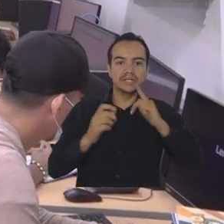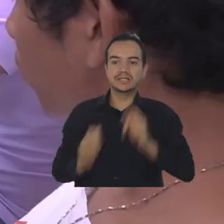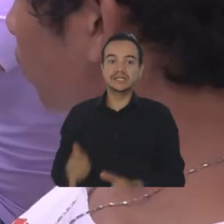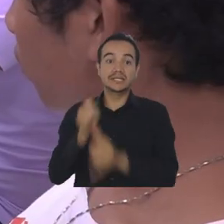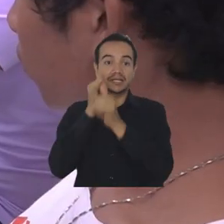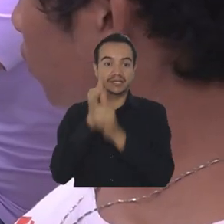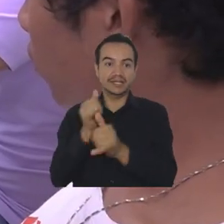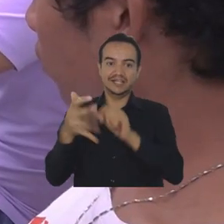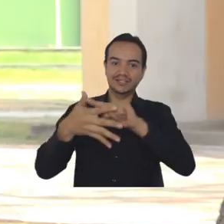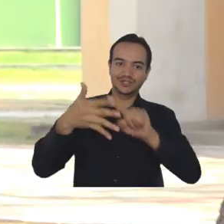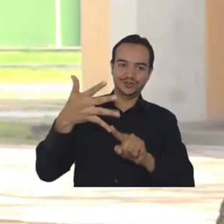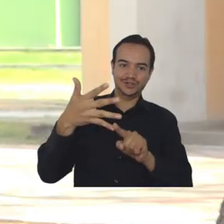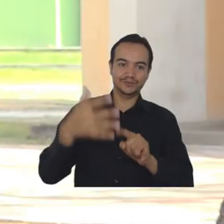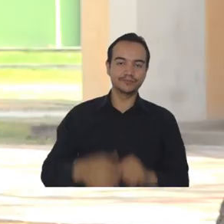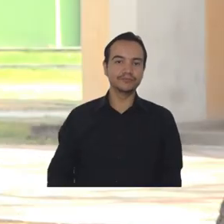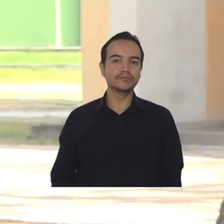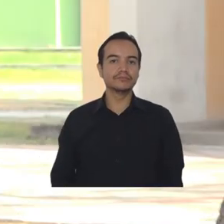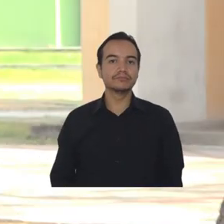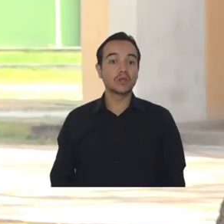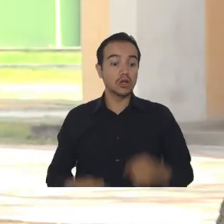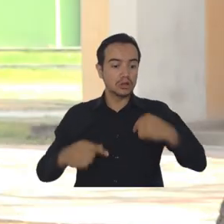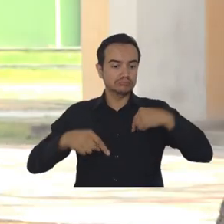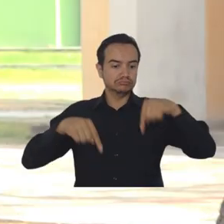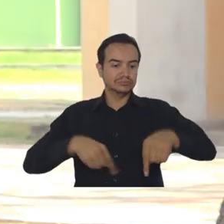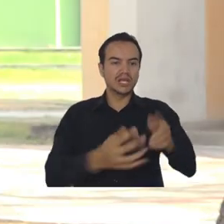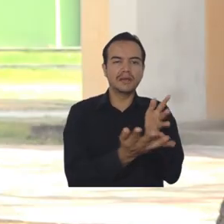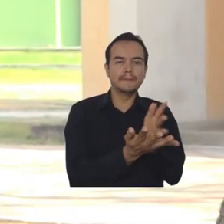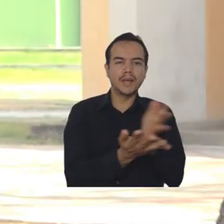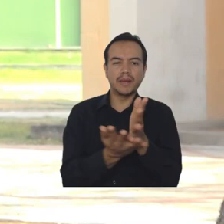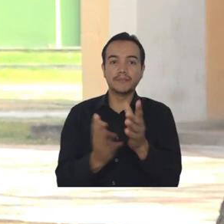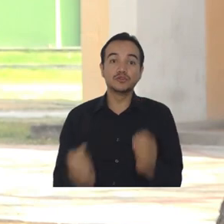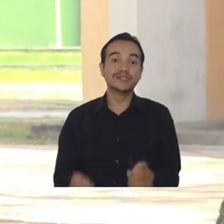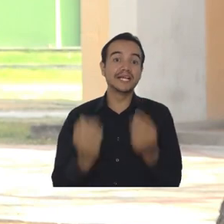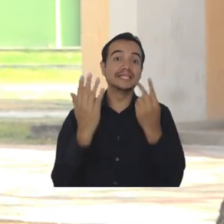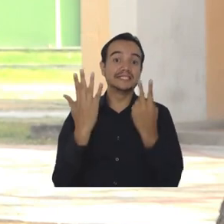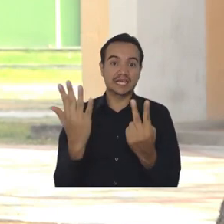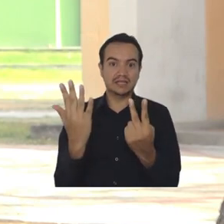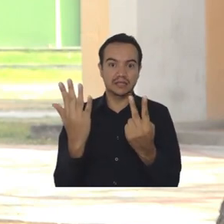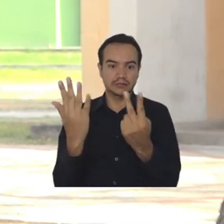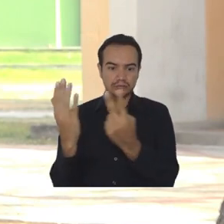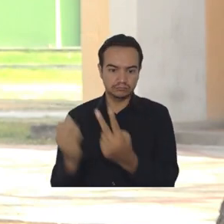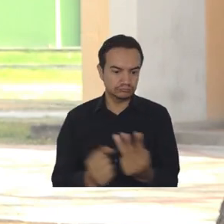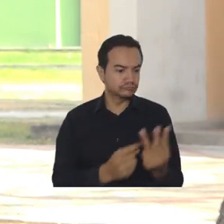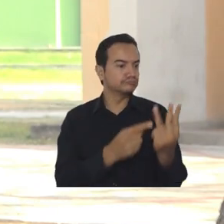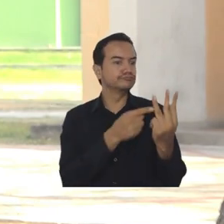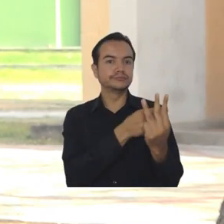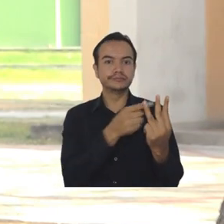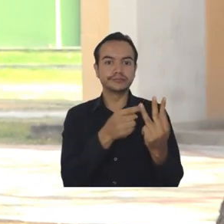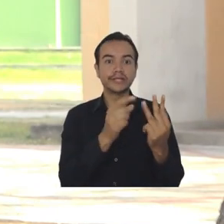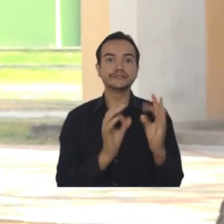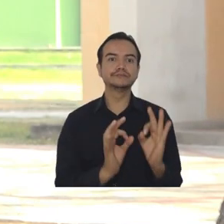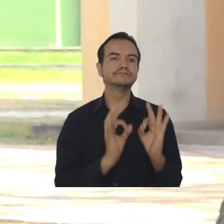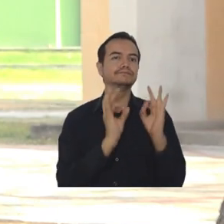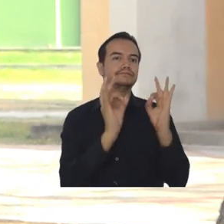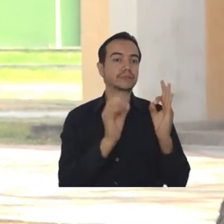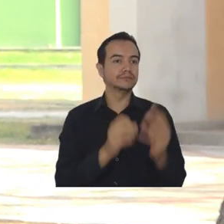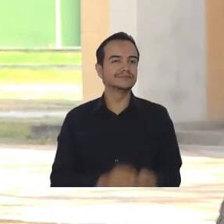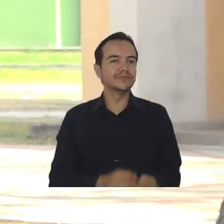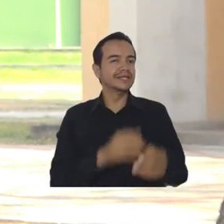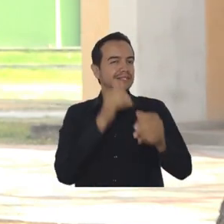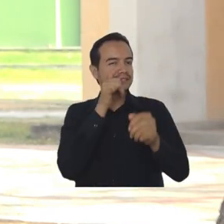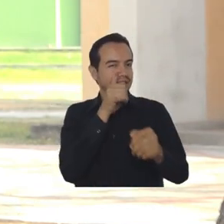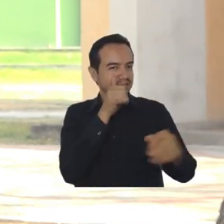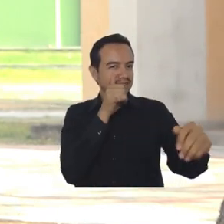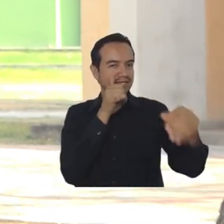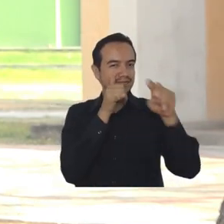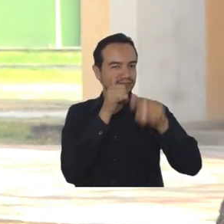facultad de ingeniería. Contamos con siete programas, dentro de los cuales tres se encuentran acreditados por alta calidad. El programa